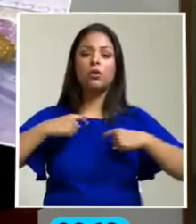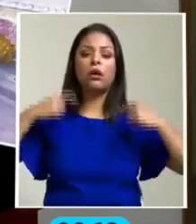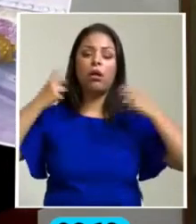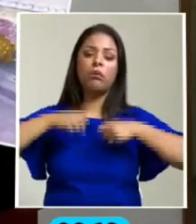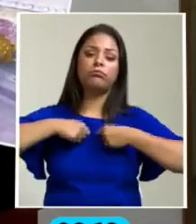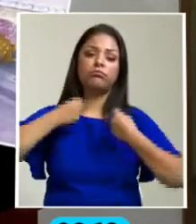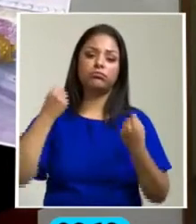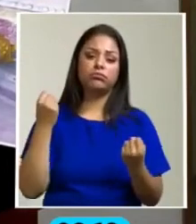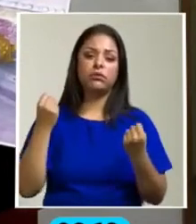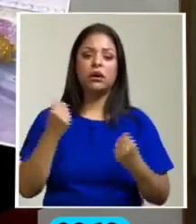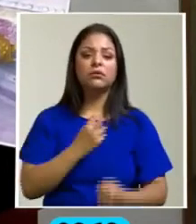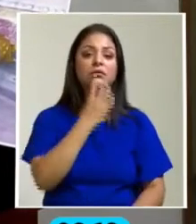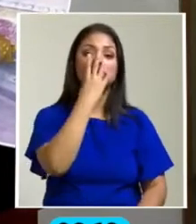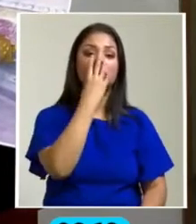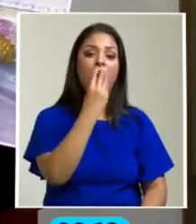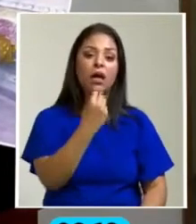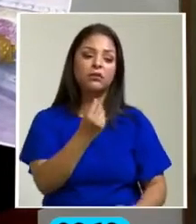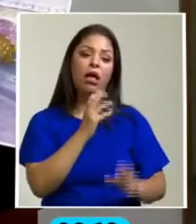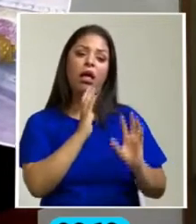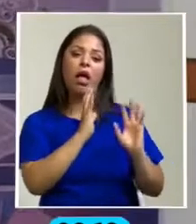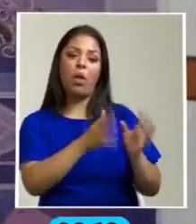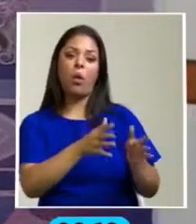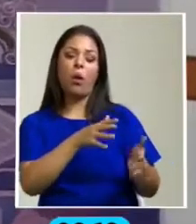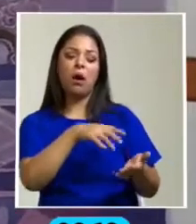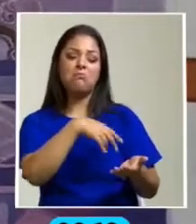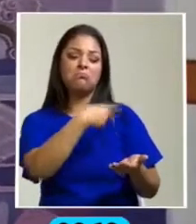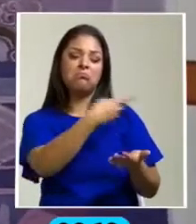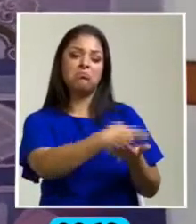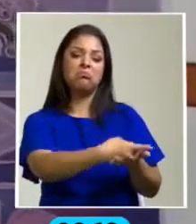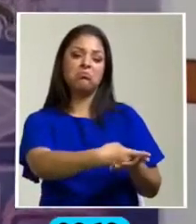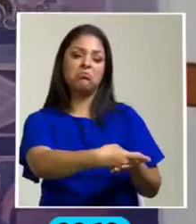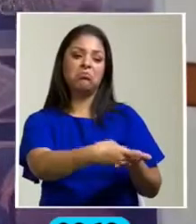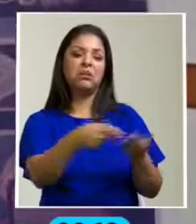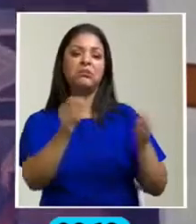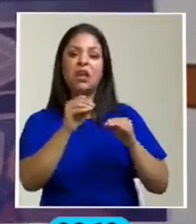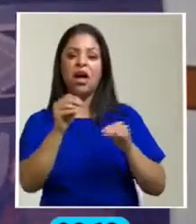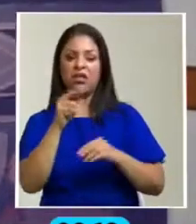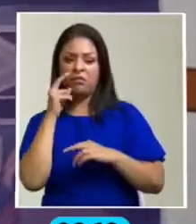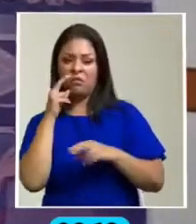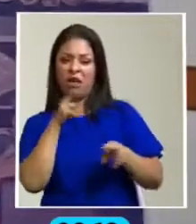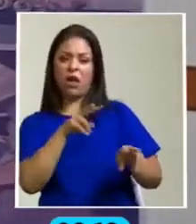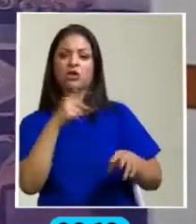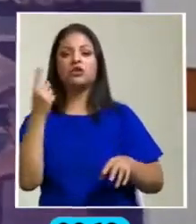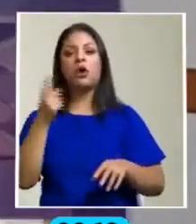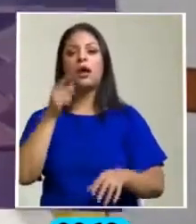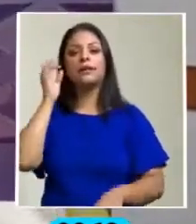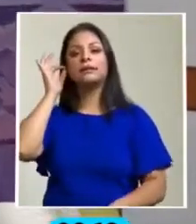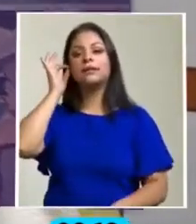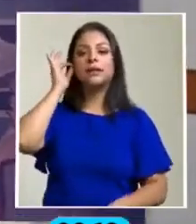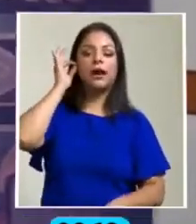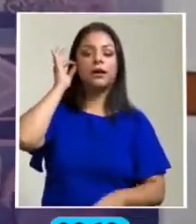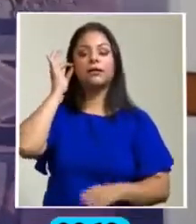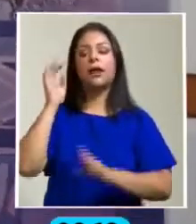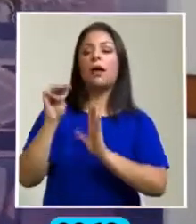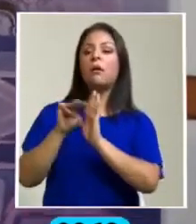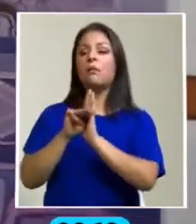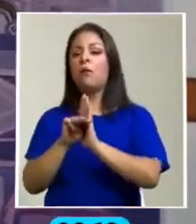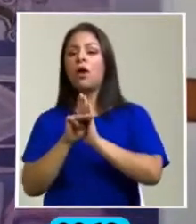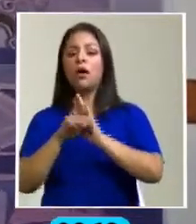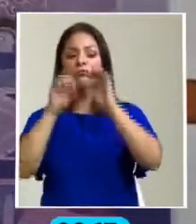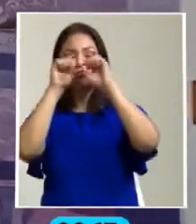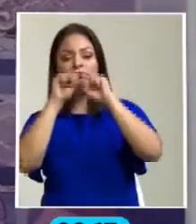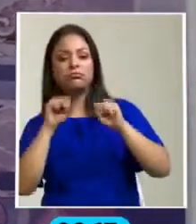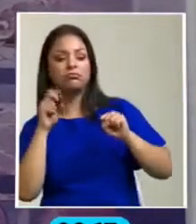suelo, nadie la volvía a ver, salvo las chicas de la moda que detrás de las cortinas